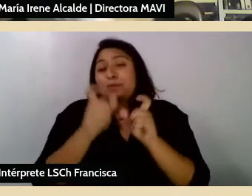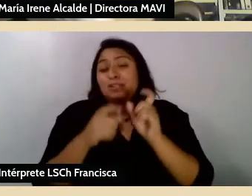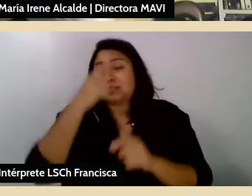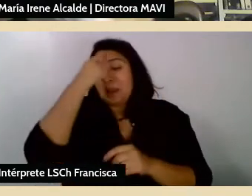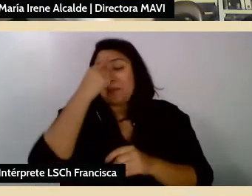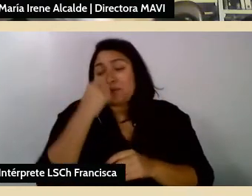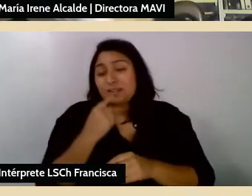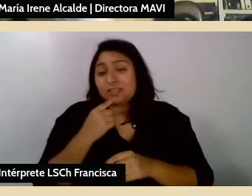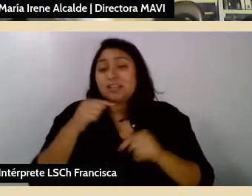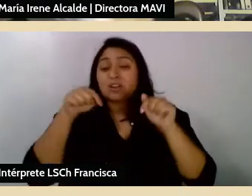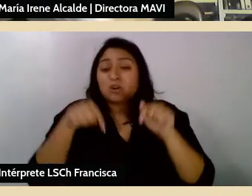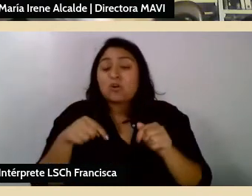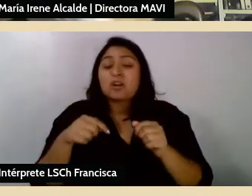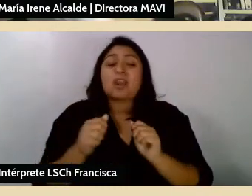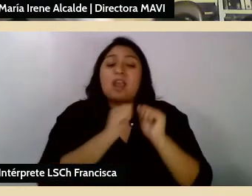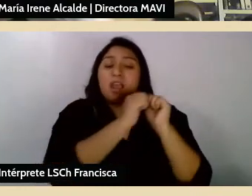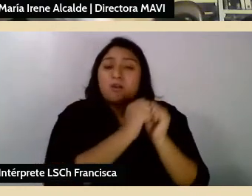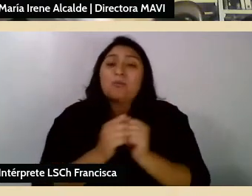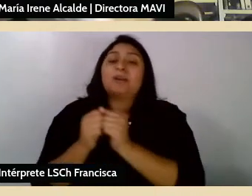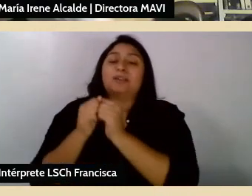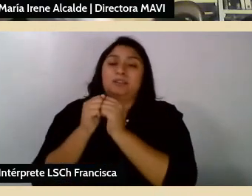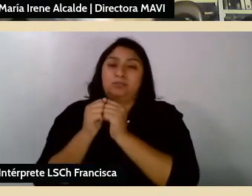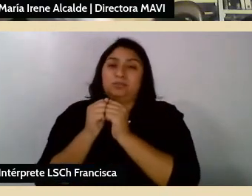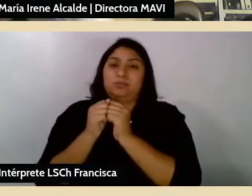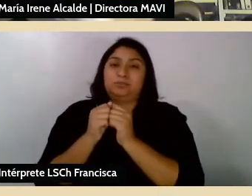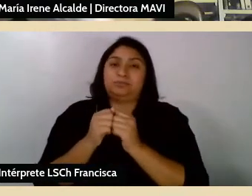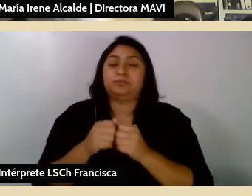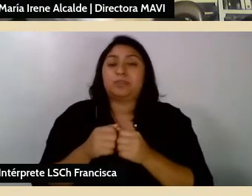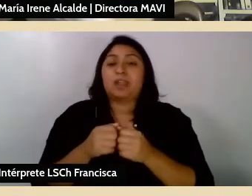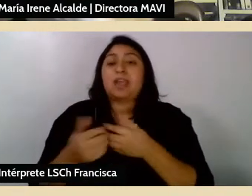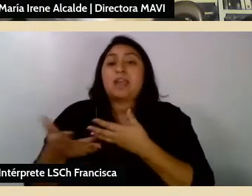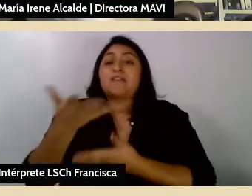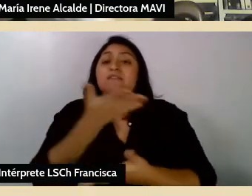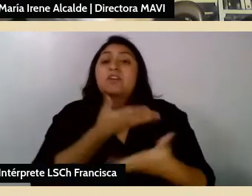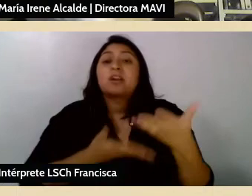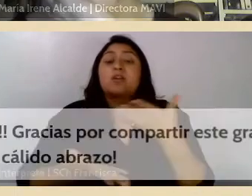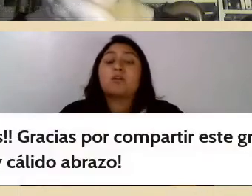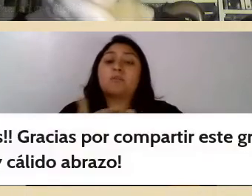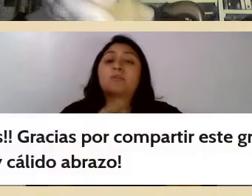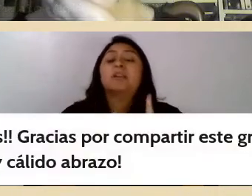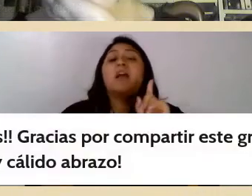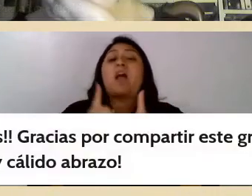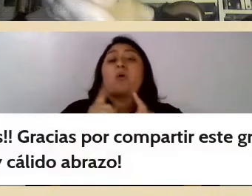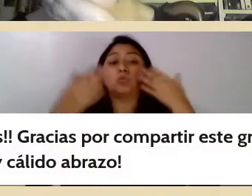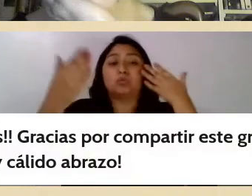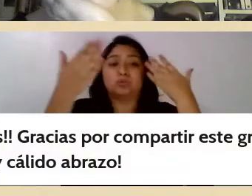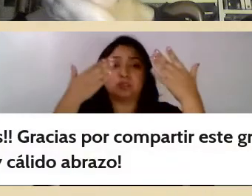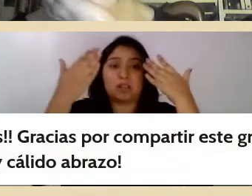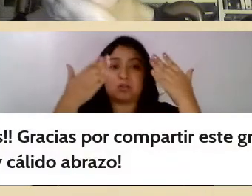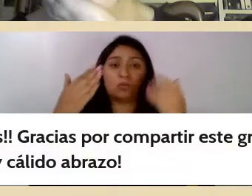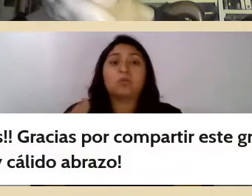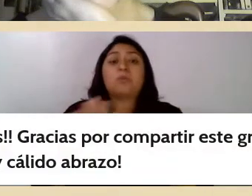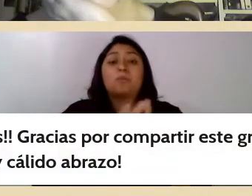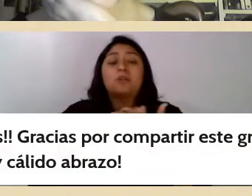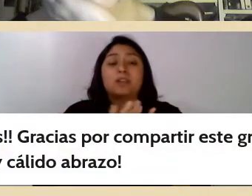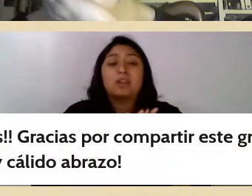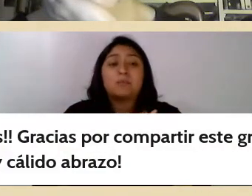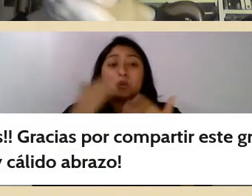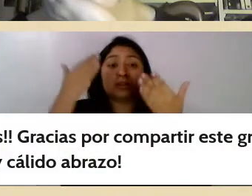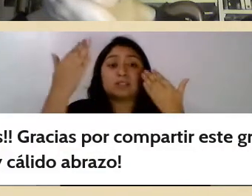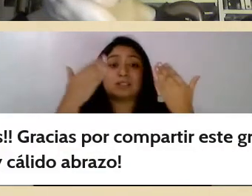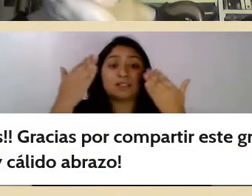acompañando hoy en día. Así que les voy a compartir algunos de estos saludos. Por ejemplo, tenemos el saludo de